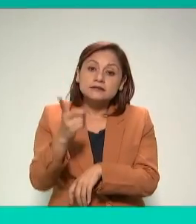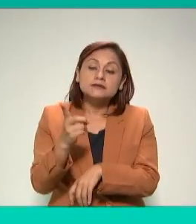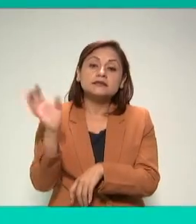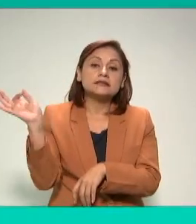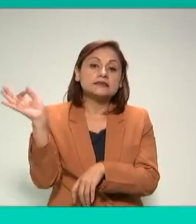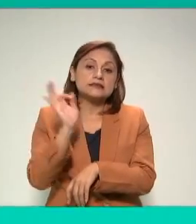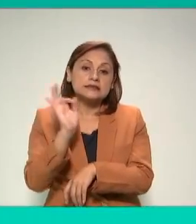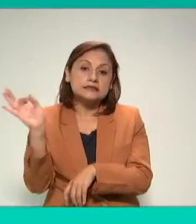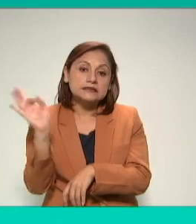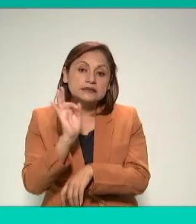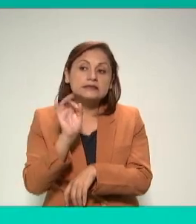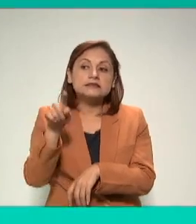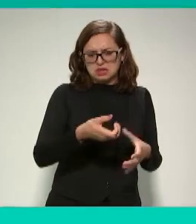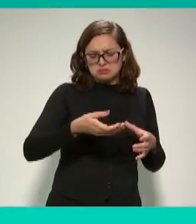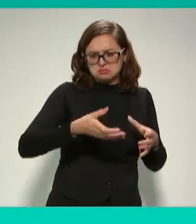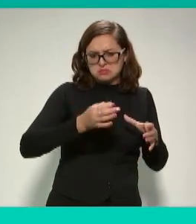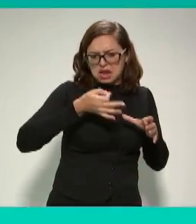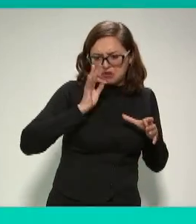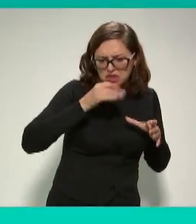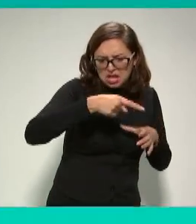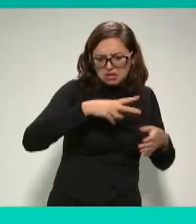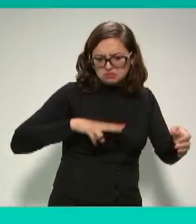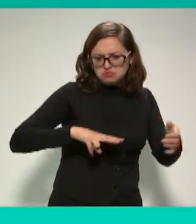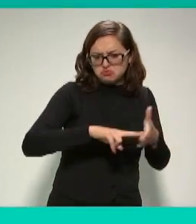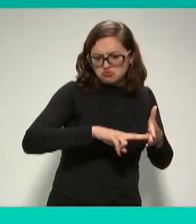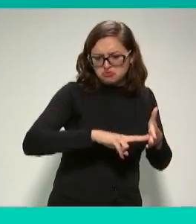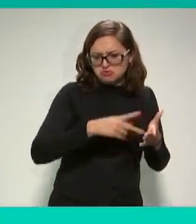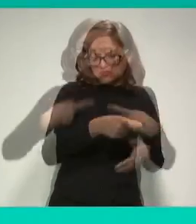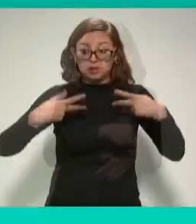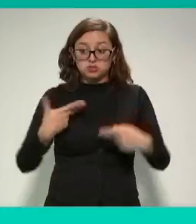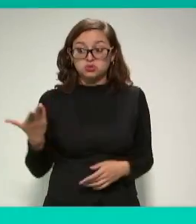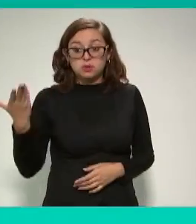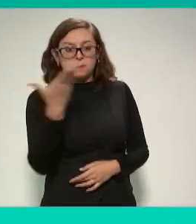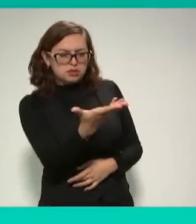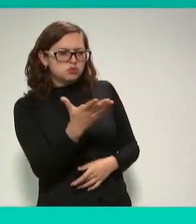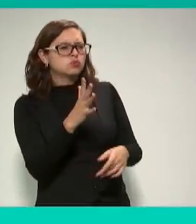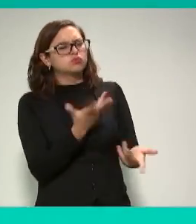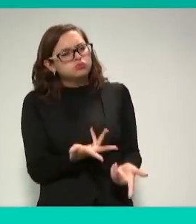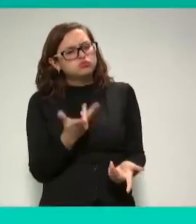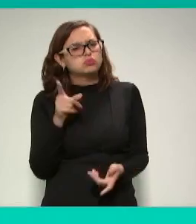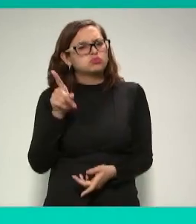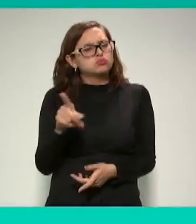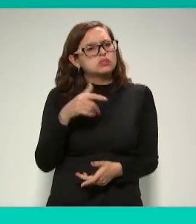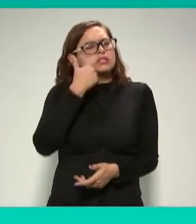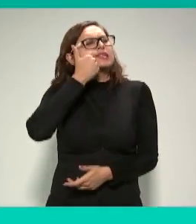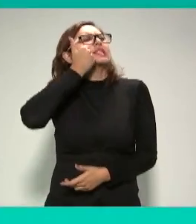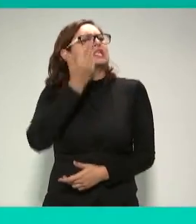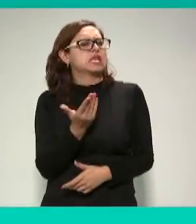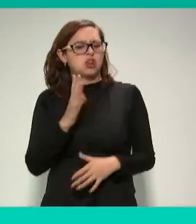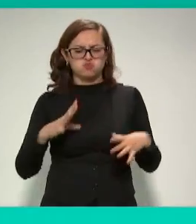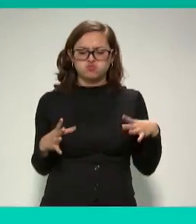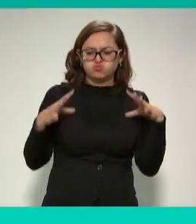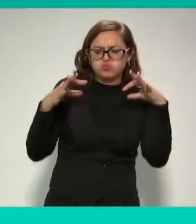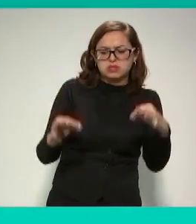podría aumentar ahora que los recursos del programa Apoyo para el Bienestar de las Niñas y Niños, Hijos de Madres Trabajadoras de 2019, se entregan directamente a